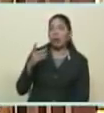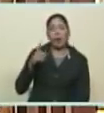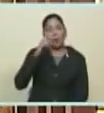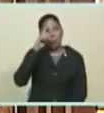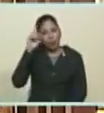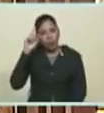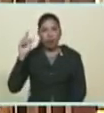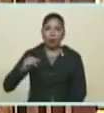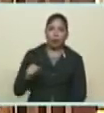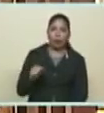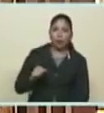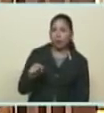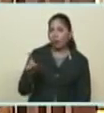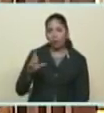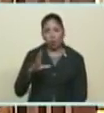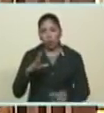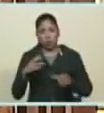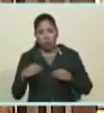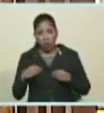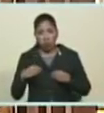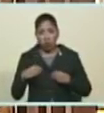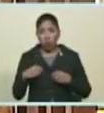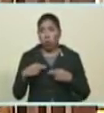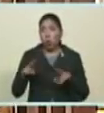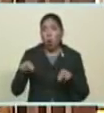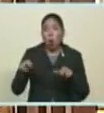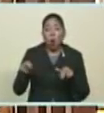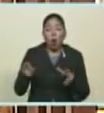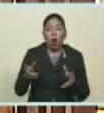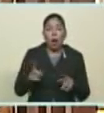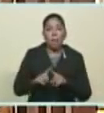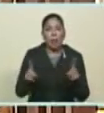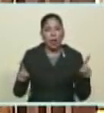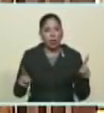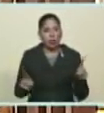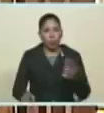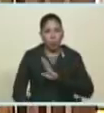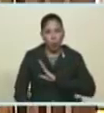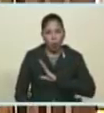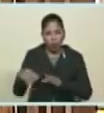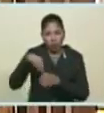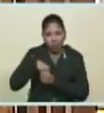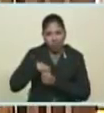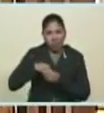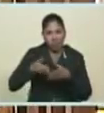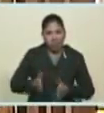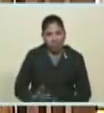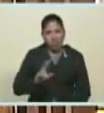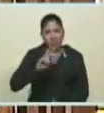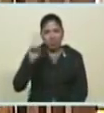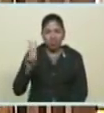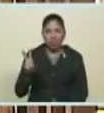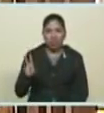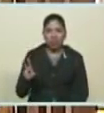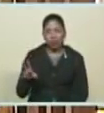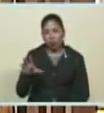Bogotá, que no lo reconocen ni lo reconocerán nunca, pero quien no reconozca eso en Venezuela, está